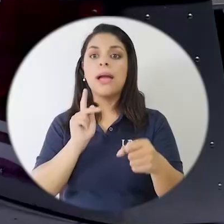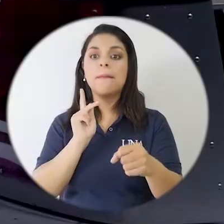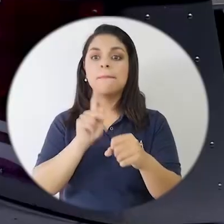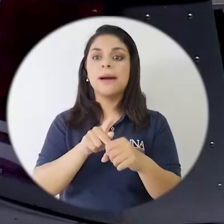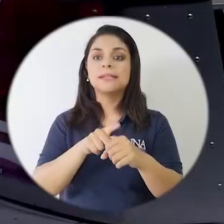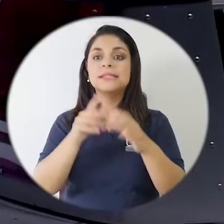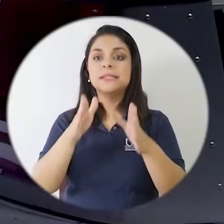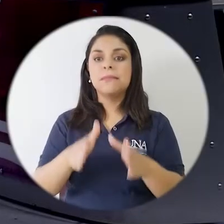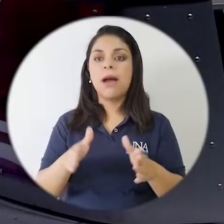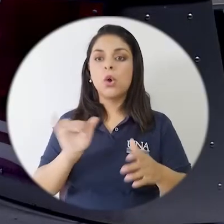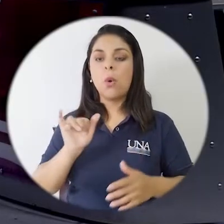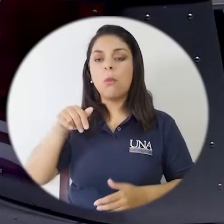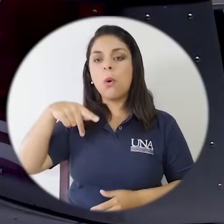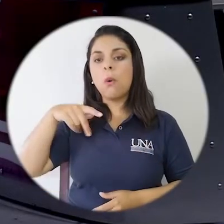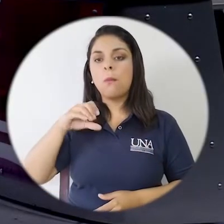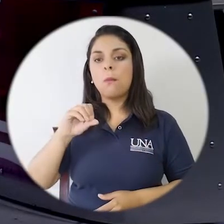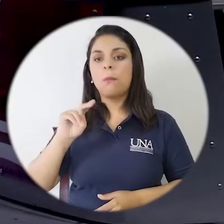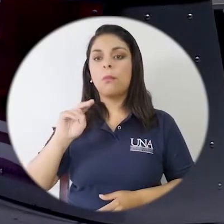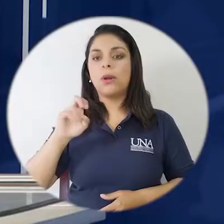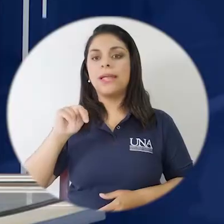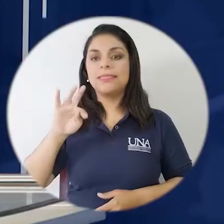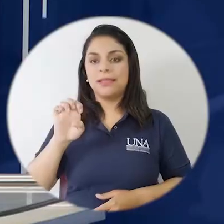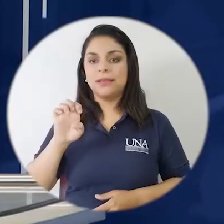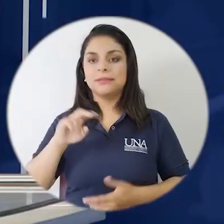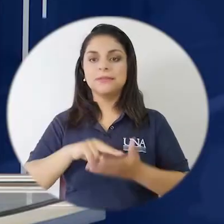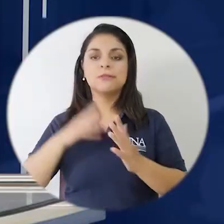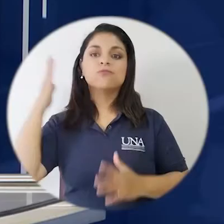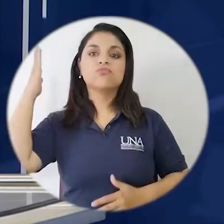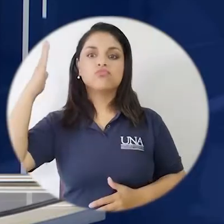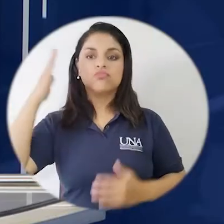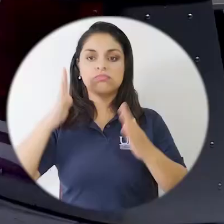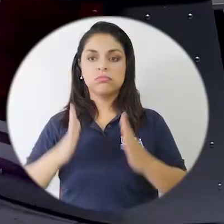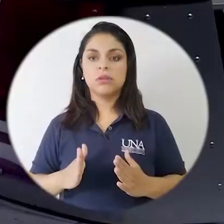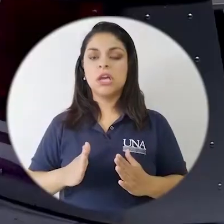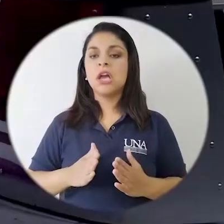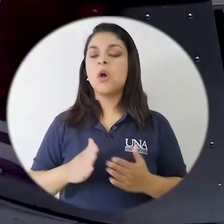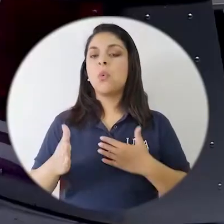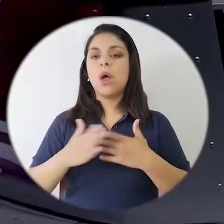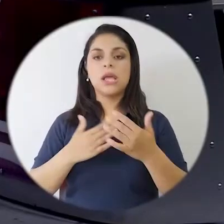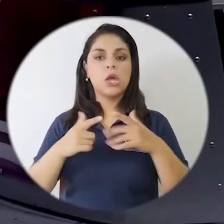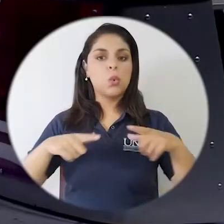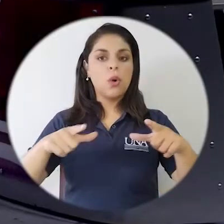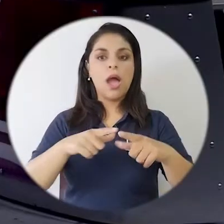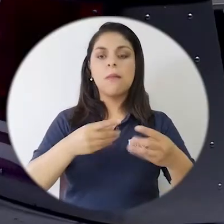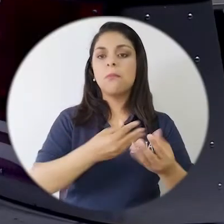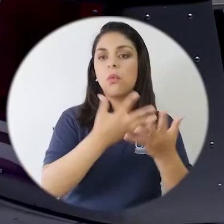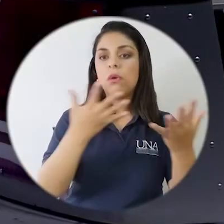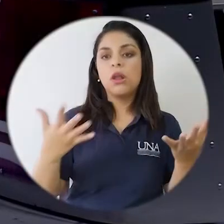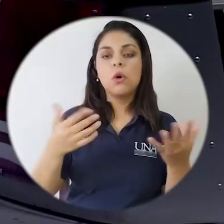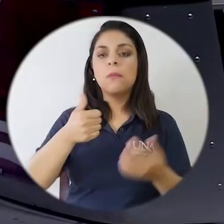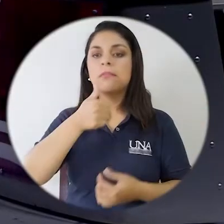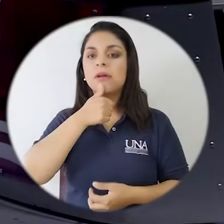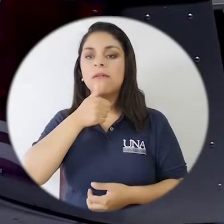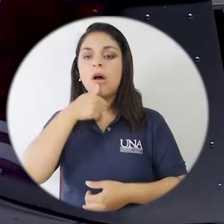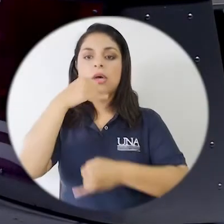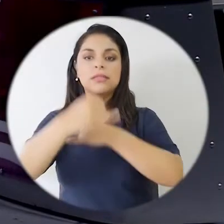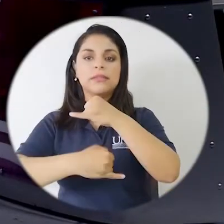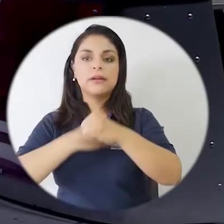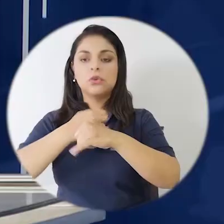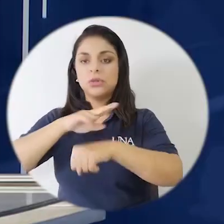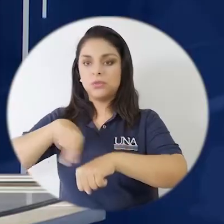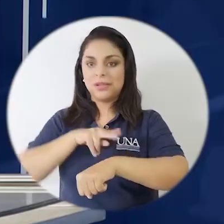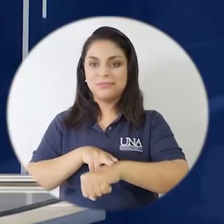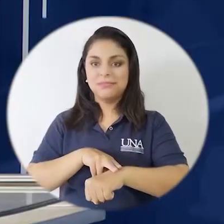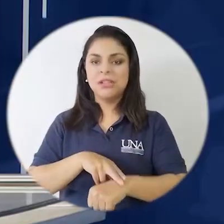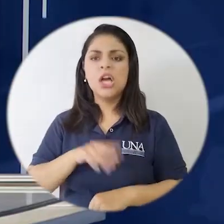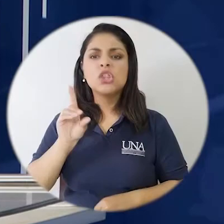como ponente cualquier persona dentro o fuera de las universidades públicas. De todas partes, sector público, sector privado, nacional e internacional.